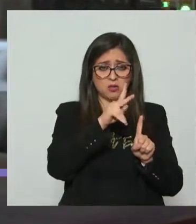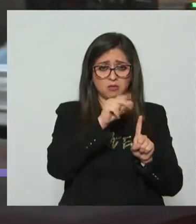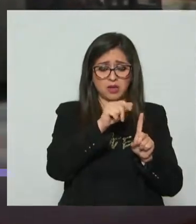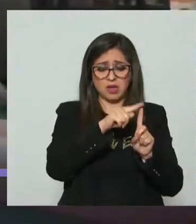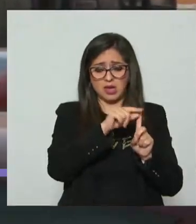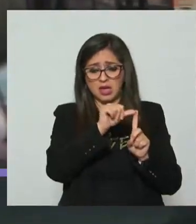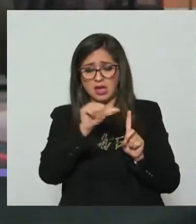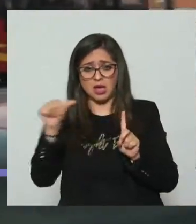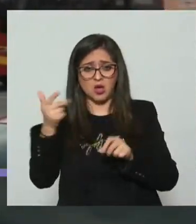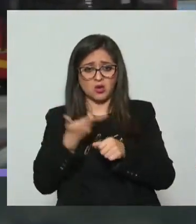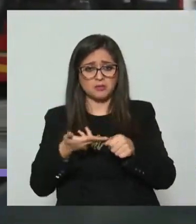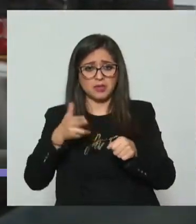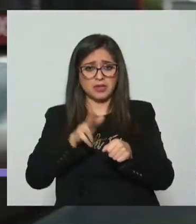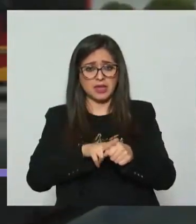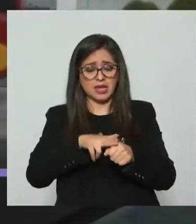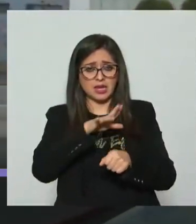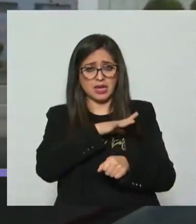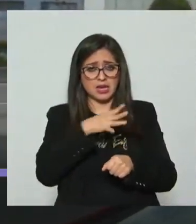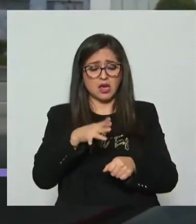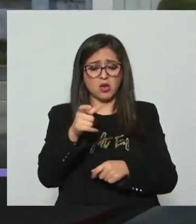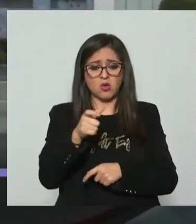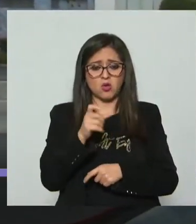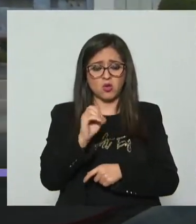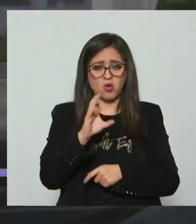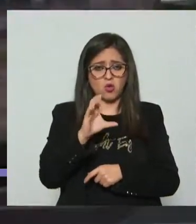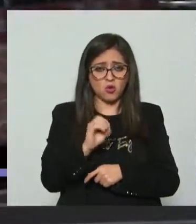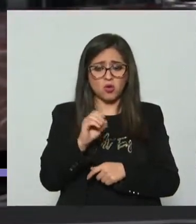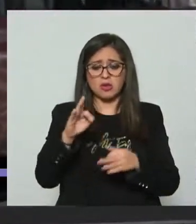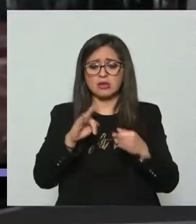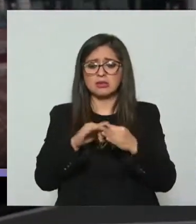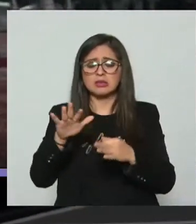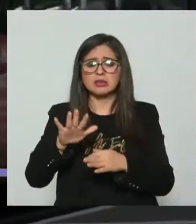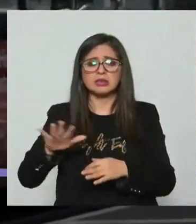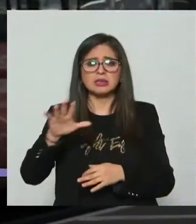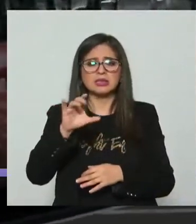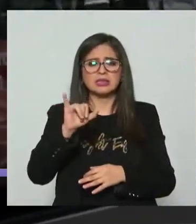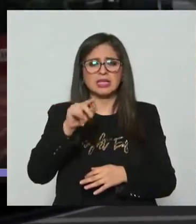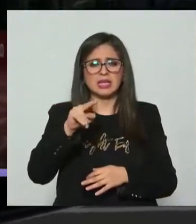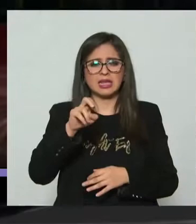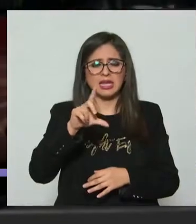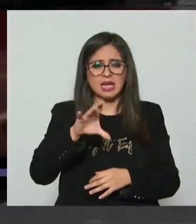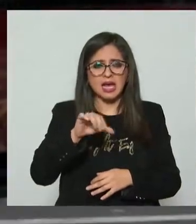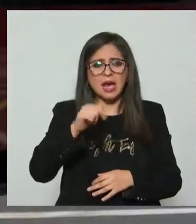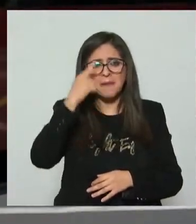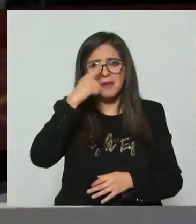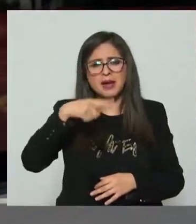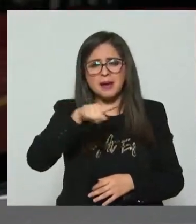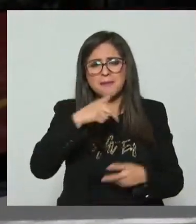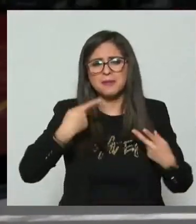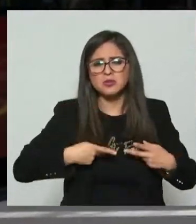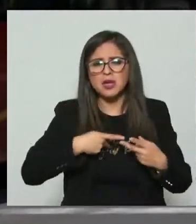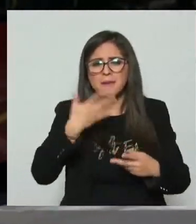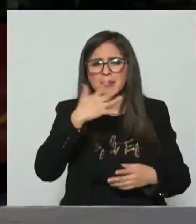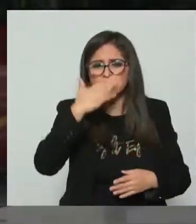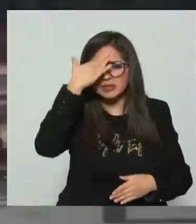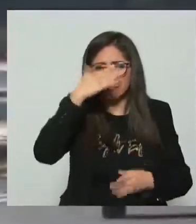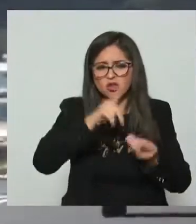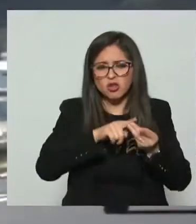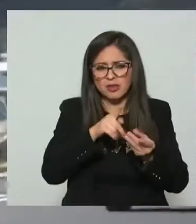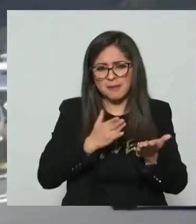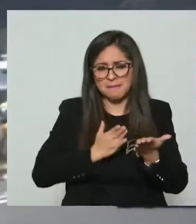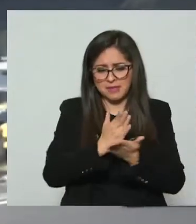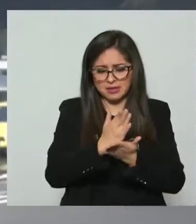Joco. Ahí está el hospital de un lado y la Cineteca del otro, para que tenga referencia la gente. La cosa es